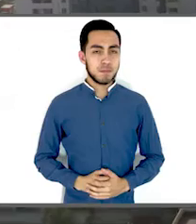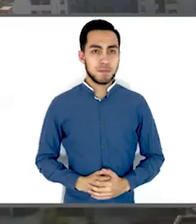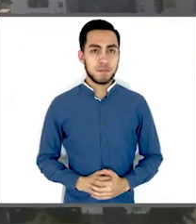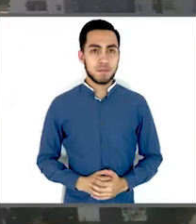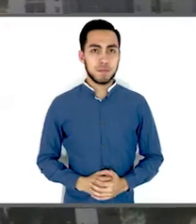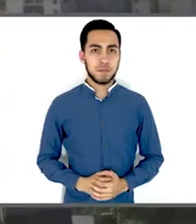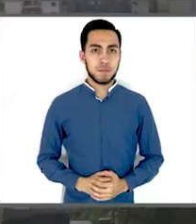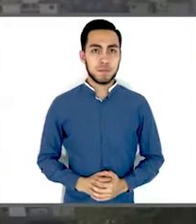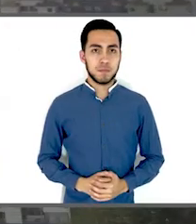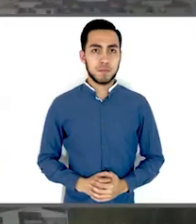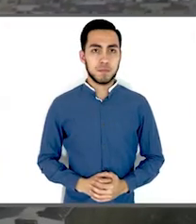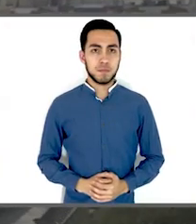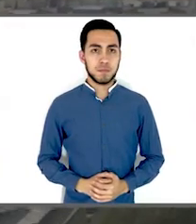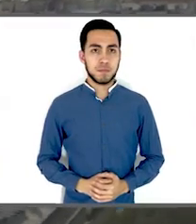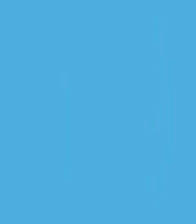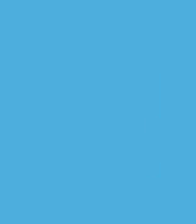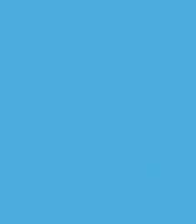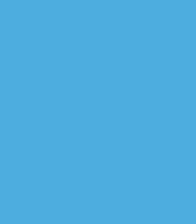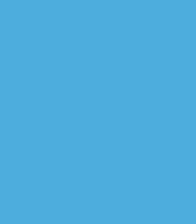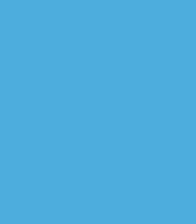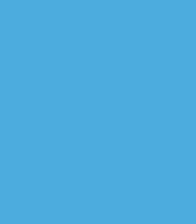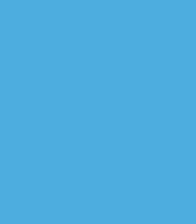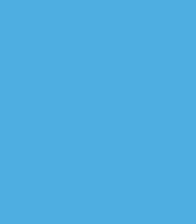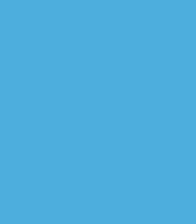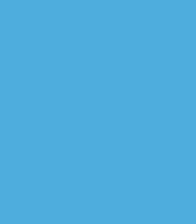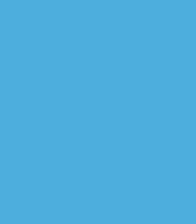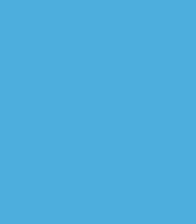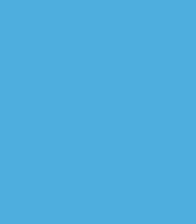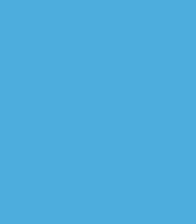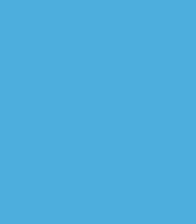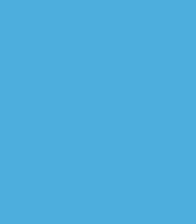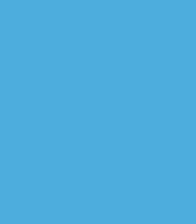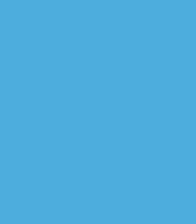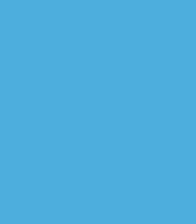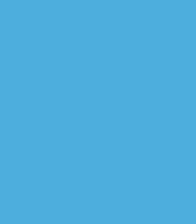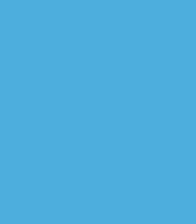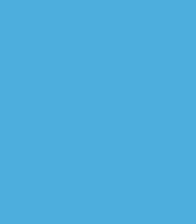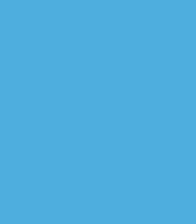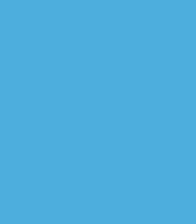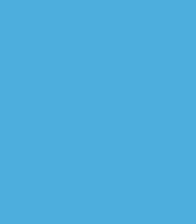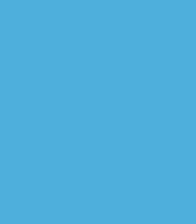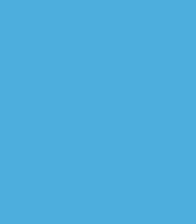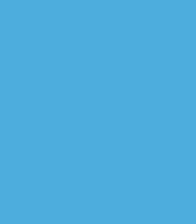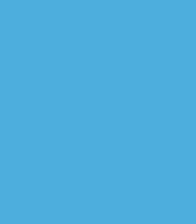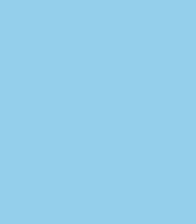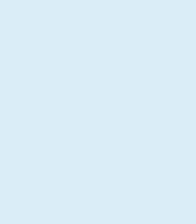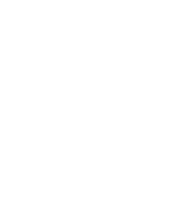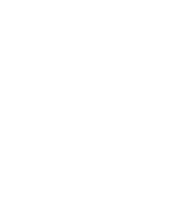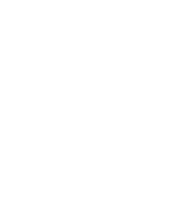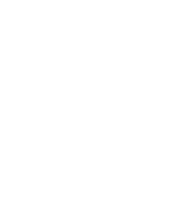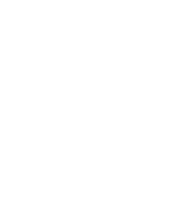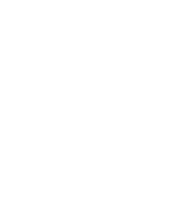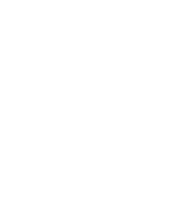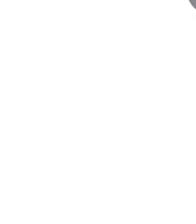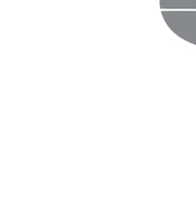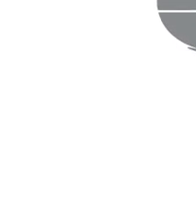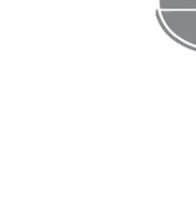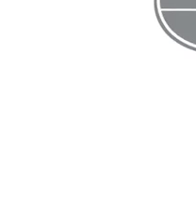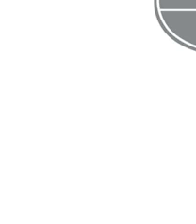ánimo Zapopan. Zapopan.